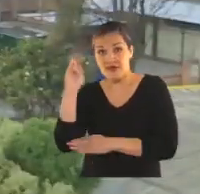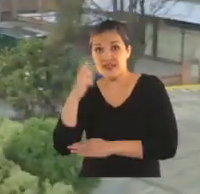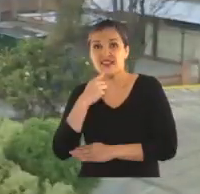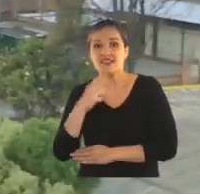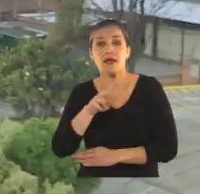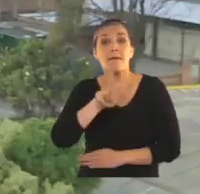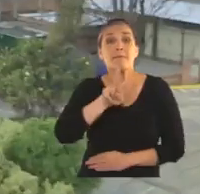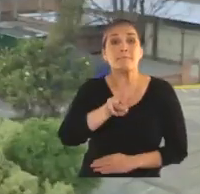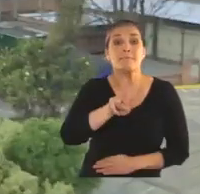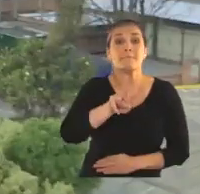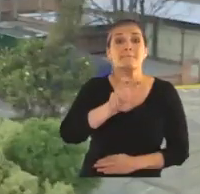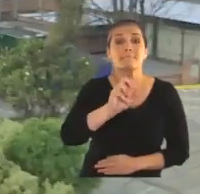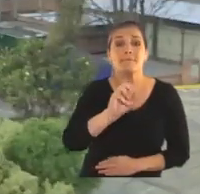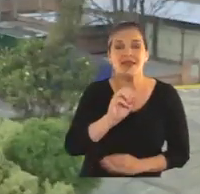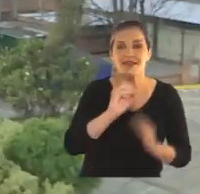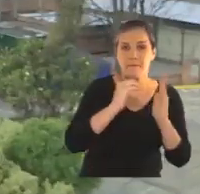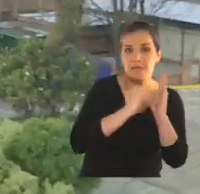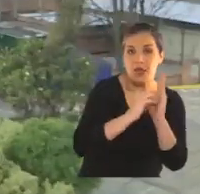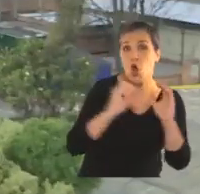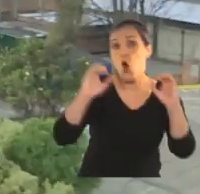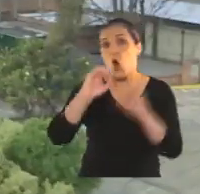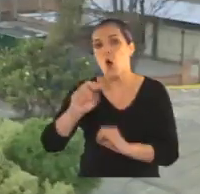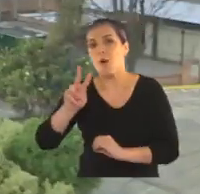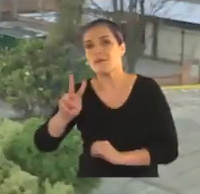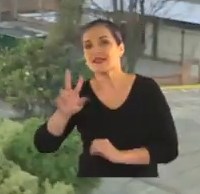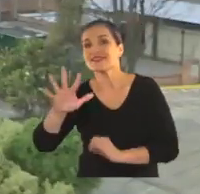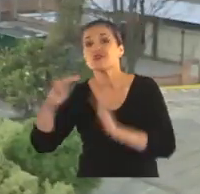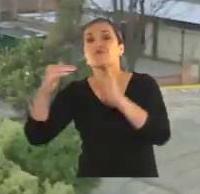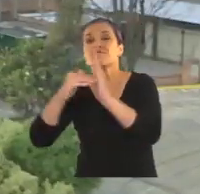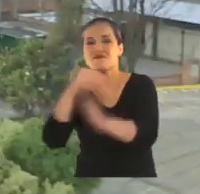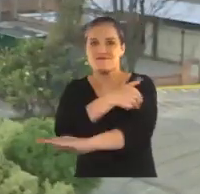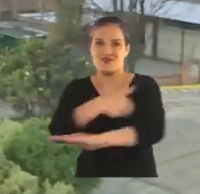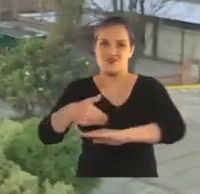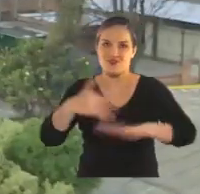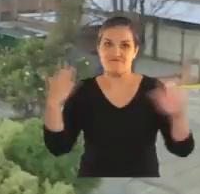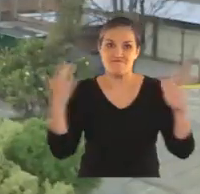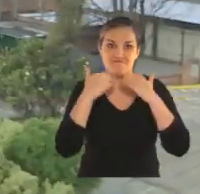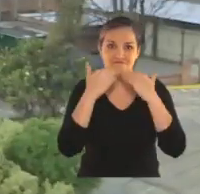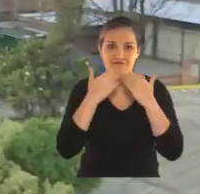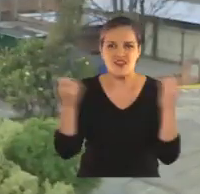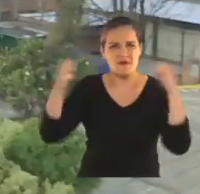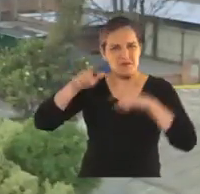o 25 mil millones, y también está identificando a esa persona que ingresó clandestinamente a la alcaldía de Purificación.